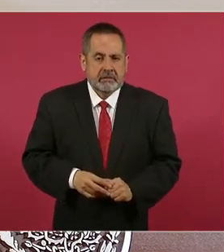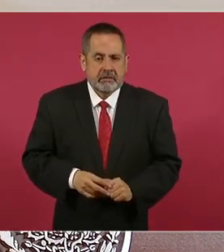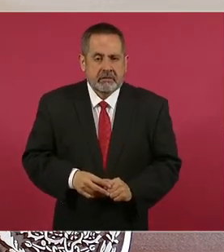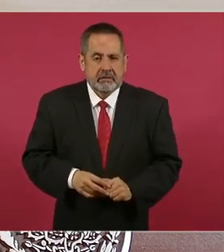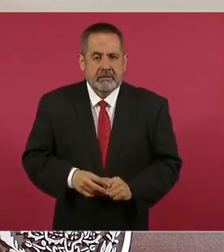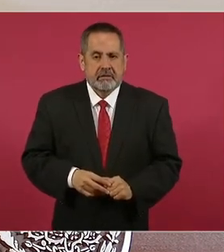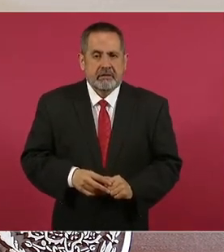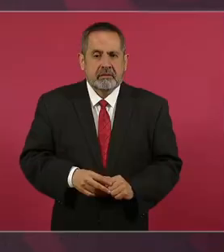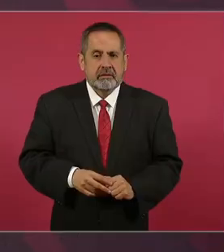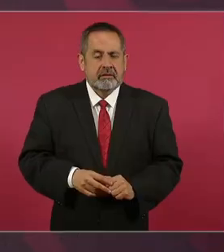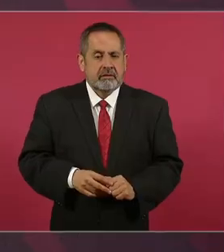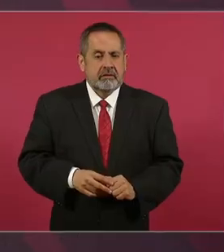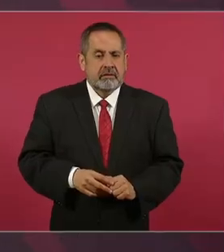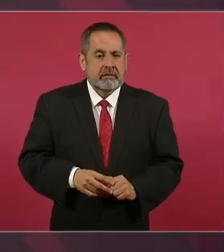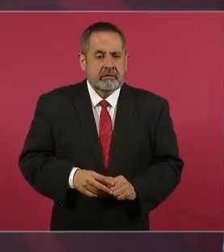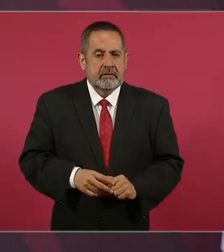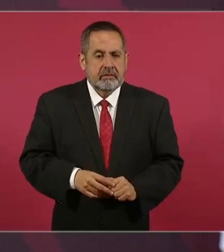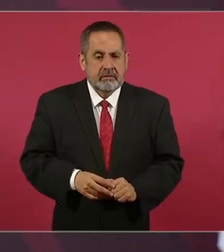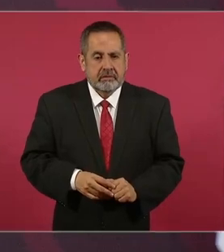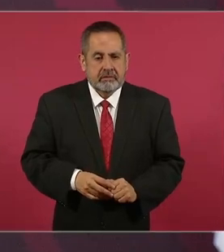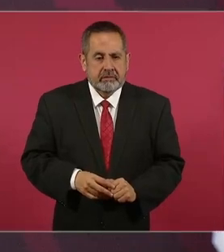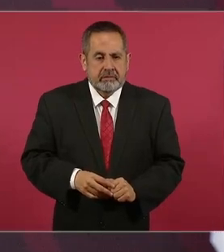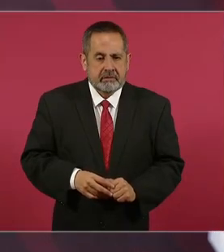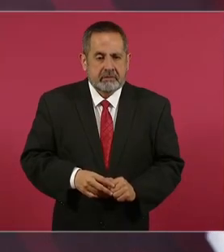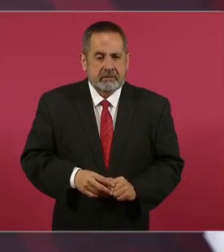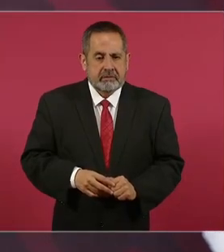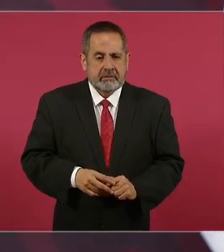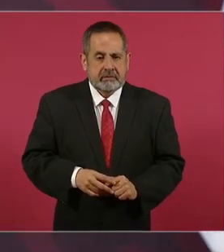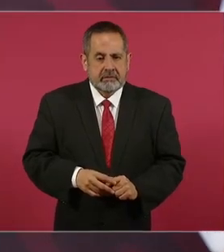que la